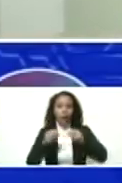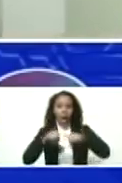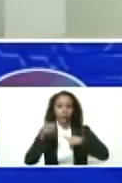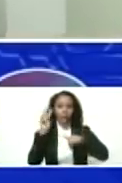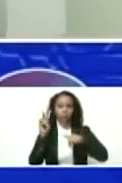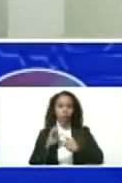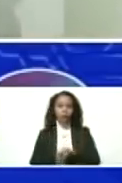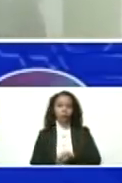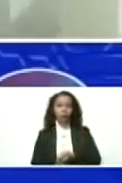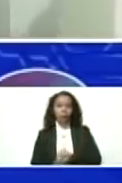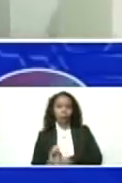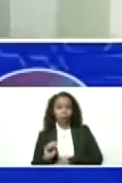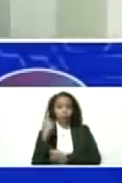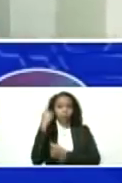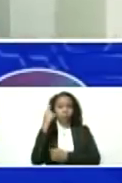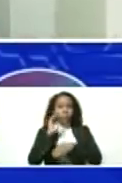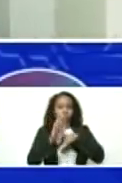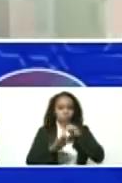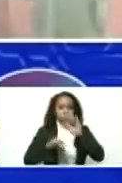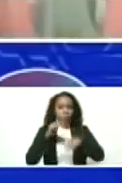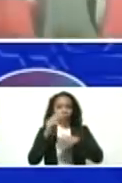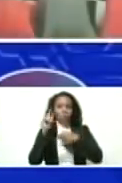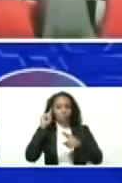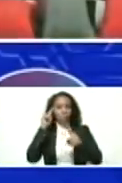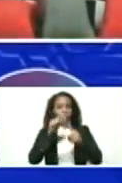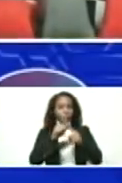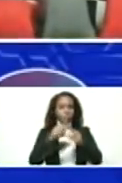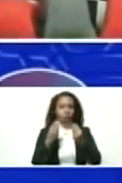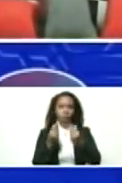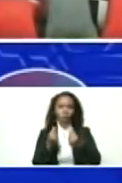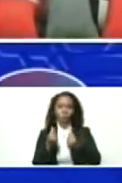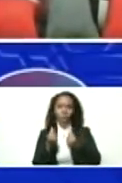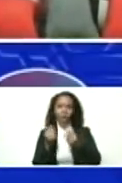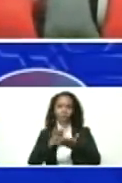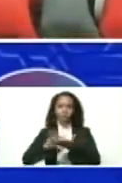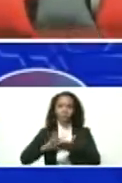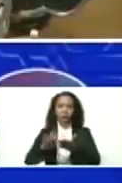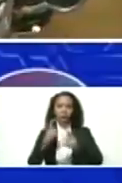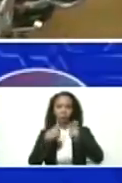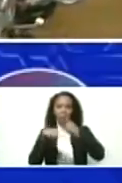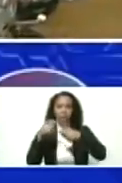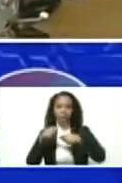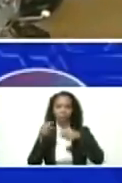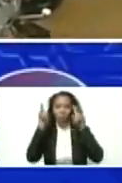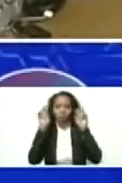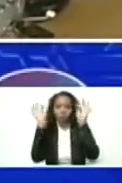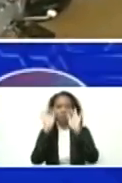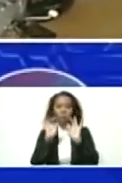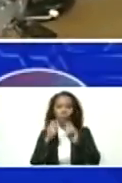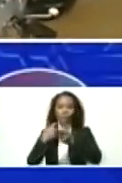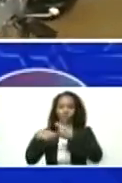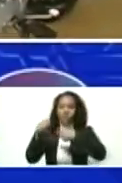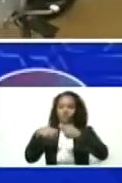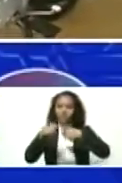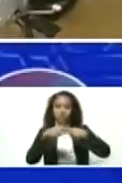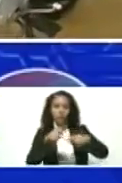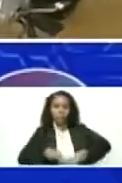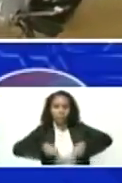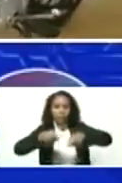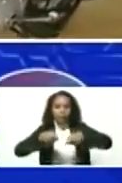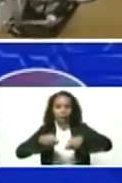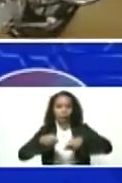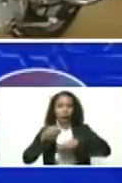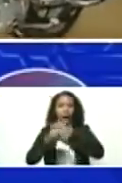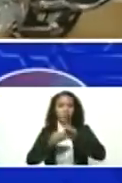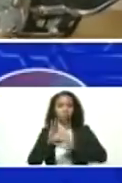No, este es el primer paso que damos, presidente, hacia la economía digital, hacia el comercio digital, una nueva forma de mercado, garantizando así que